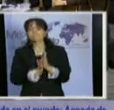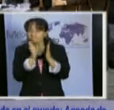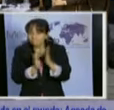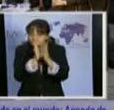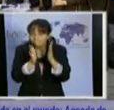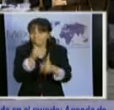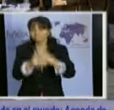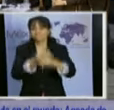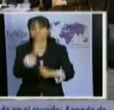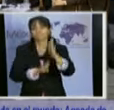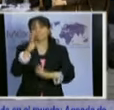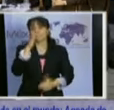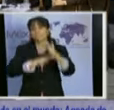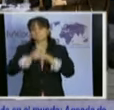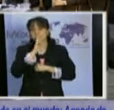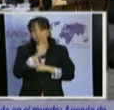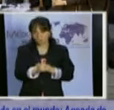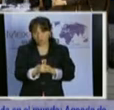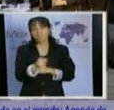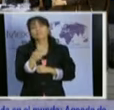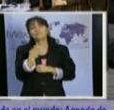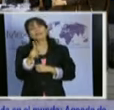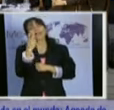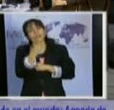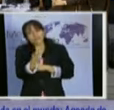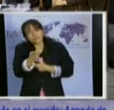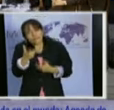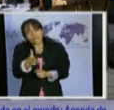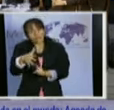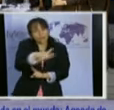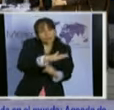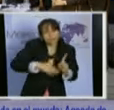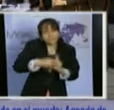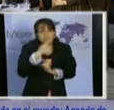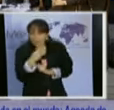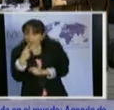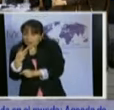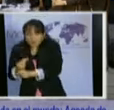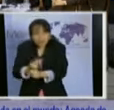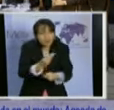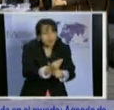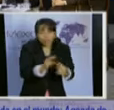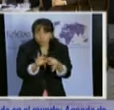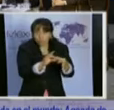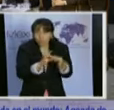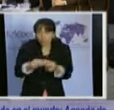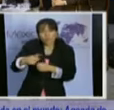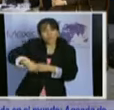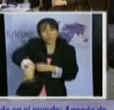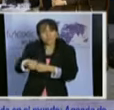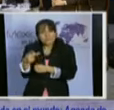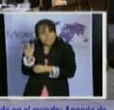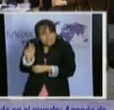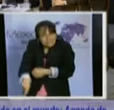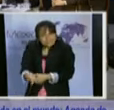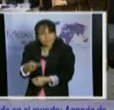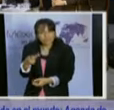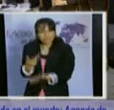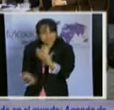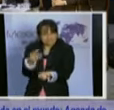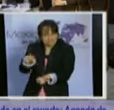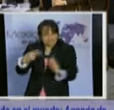los ambientes favorables para el quehacer de la sociedad civil es un eje que estará orientando nuestras